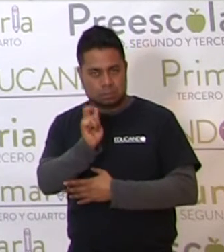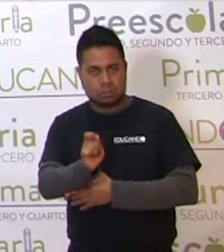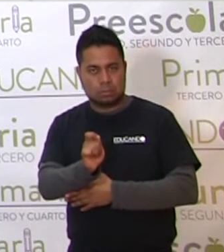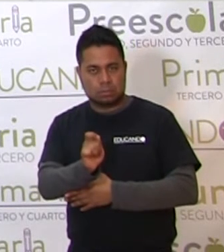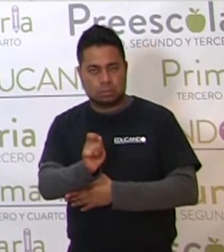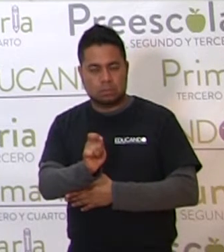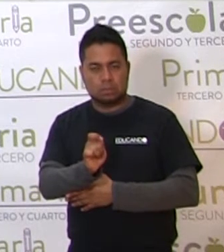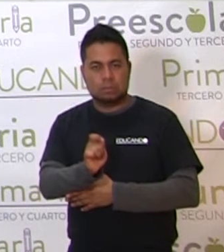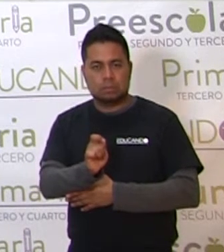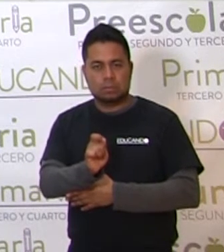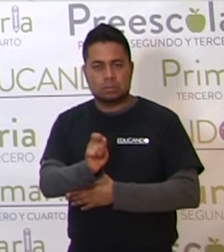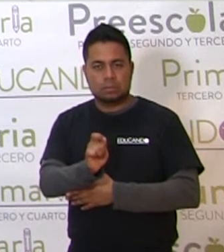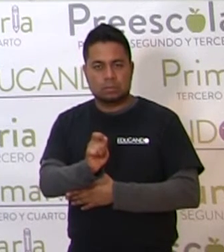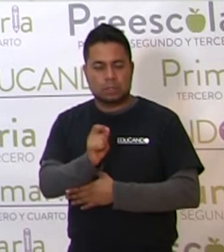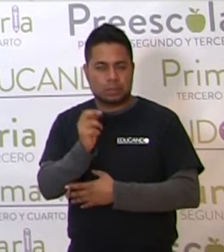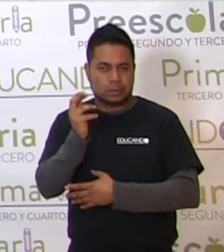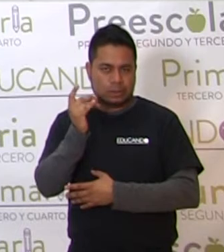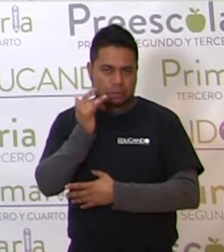muy